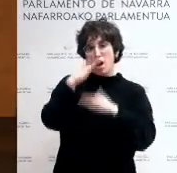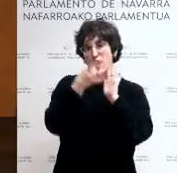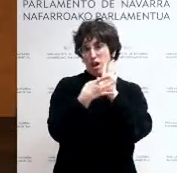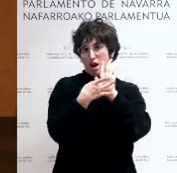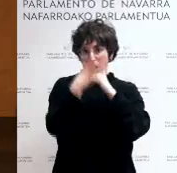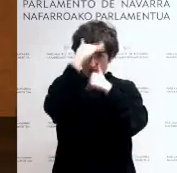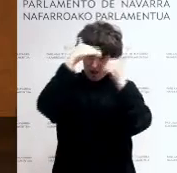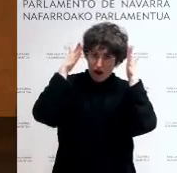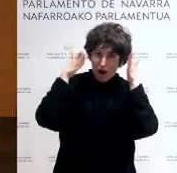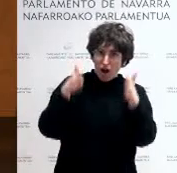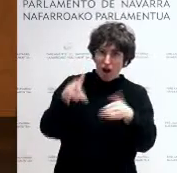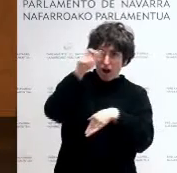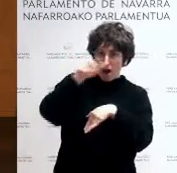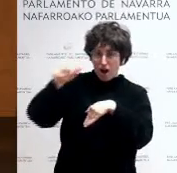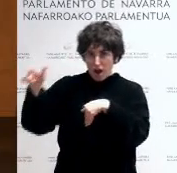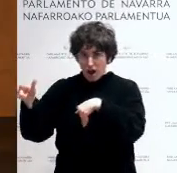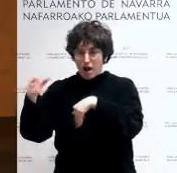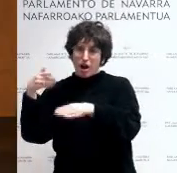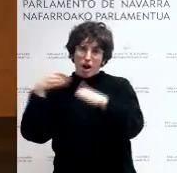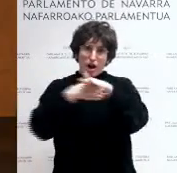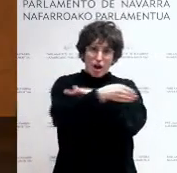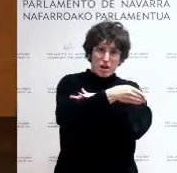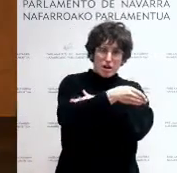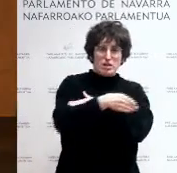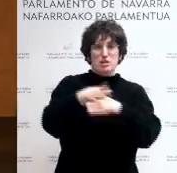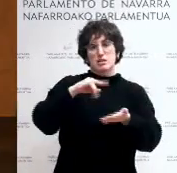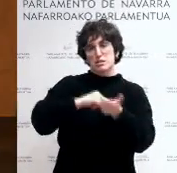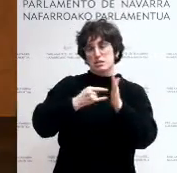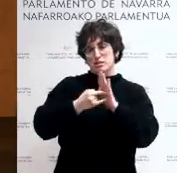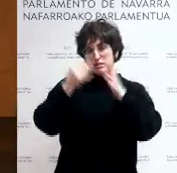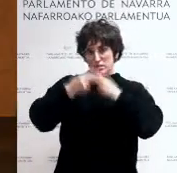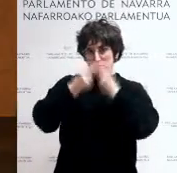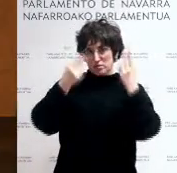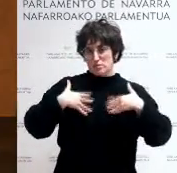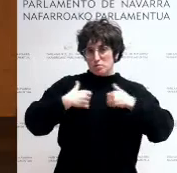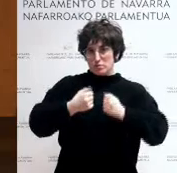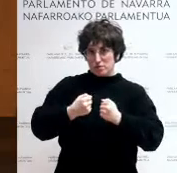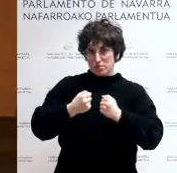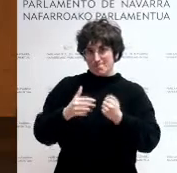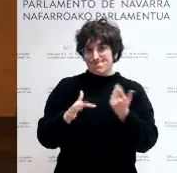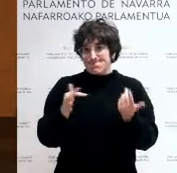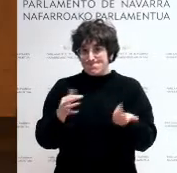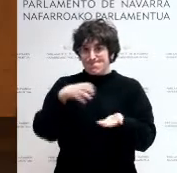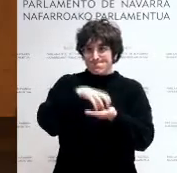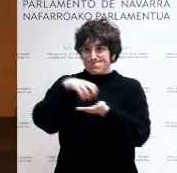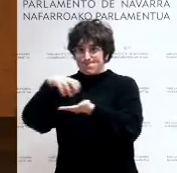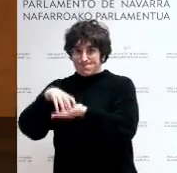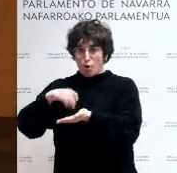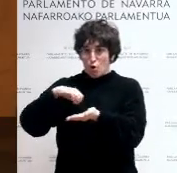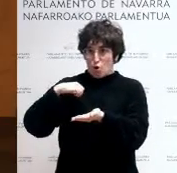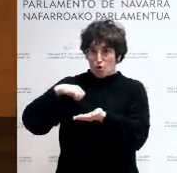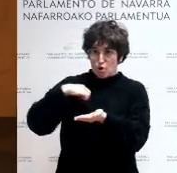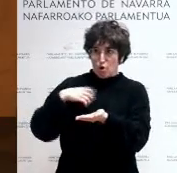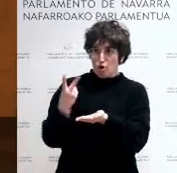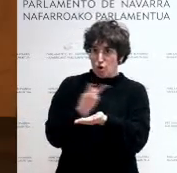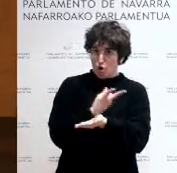equidad en el acceso al sistema público de nuestra comunidad foral y a la capacidad de respuesta de estos dos hospitales para atender